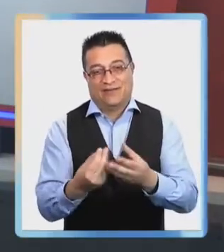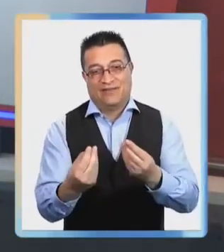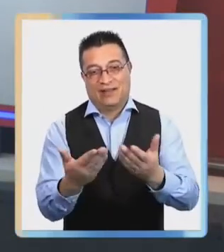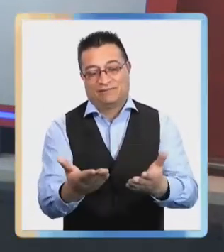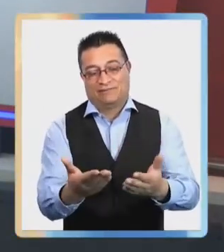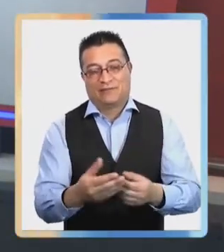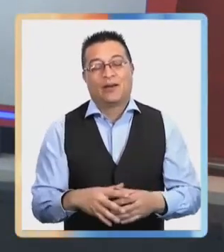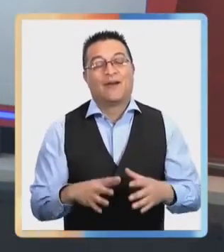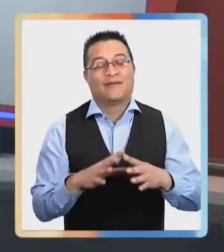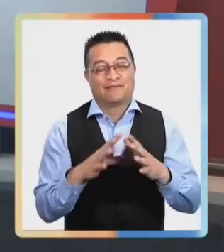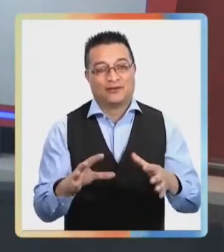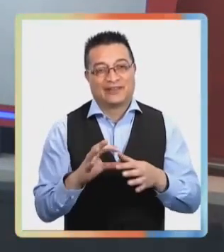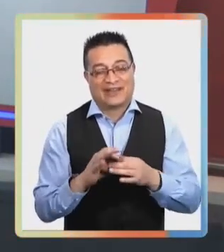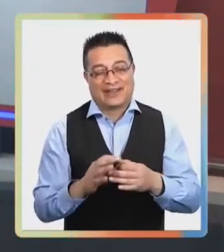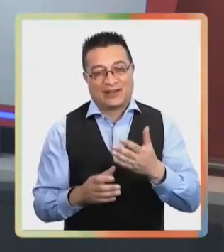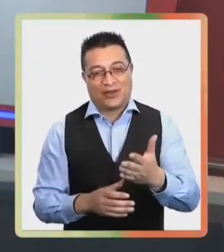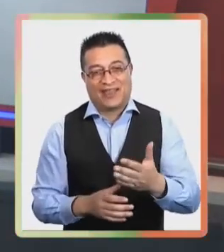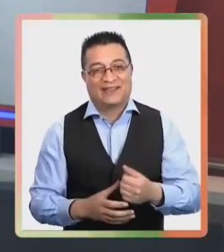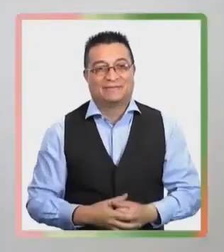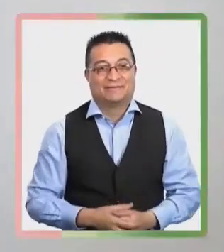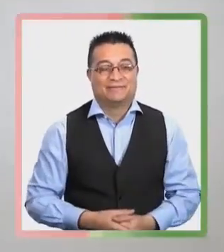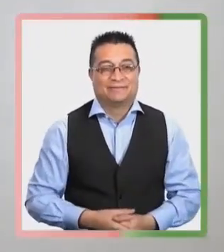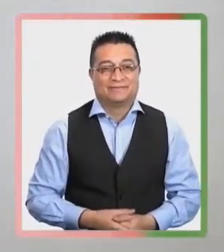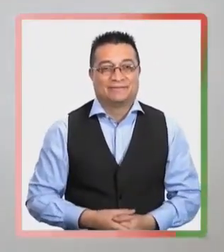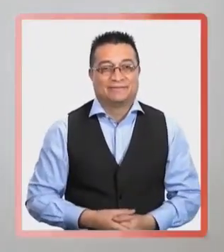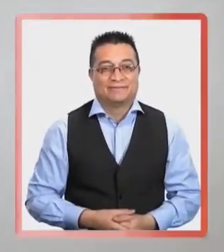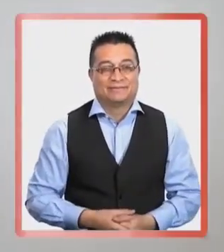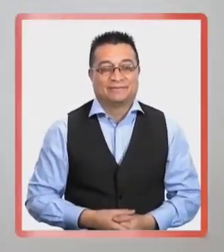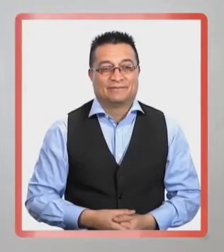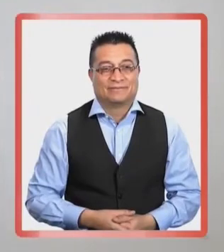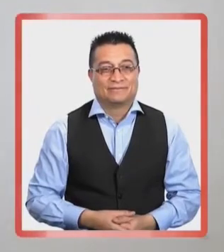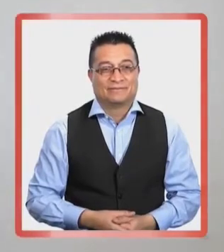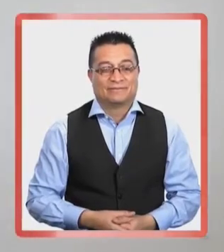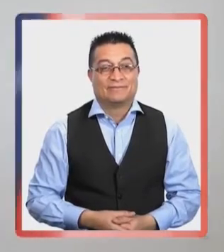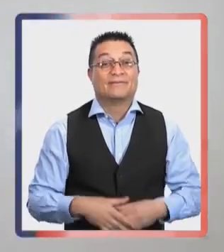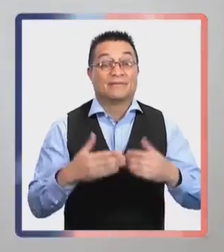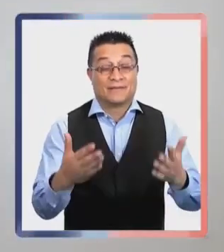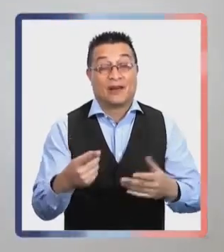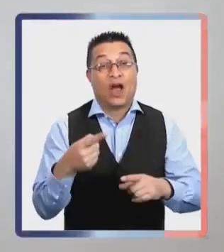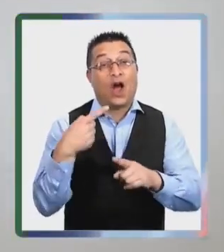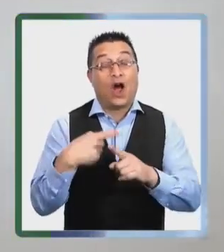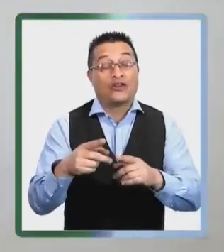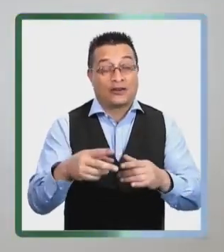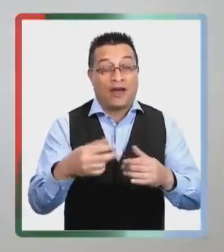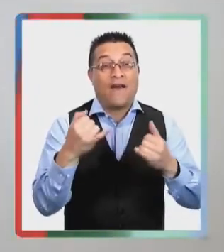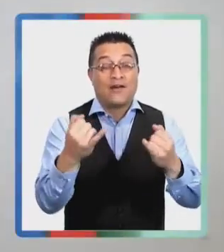conversación con las regiones de nuestro país. Que esté muy bien. Muchas gracias a ustedes.